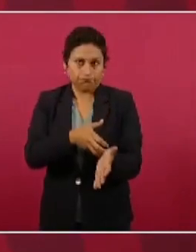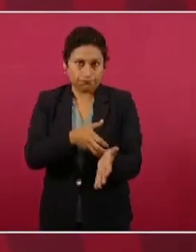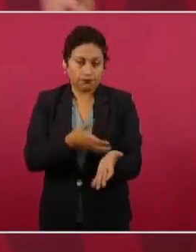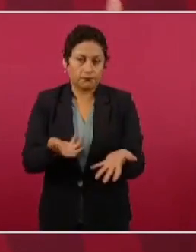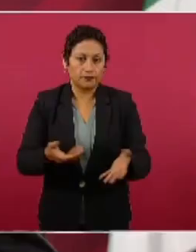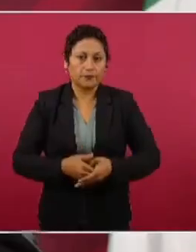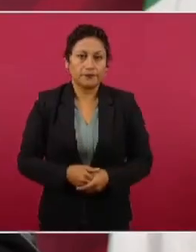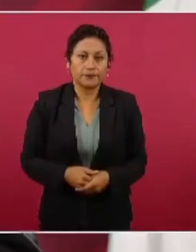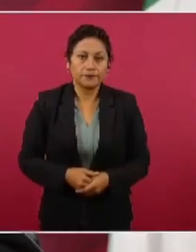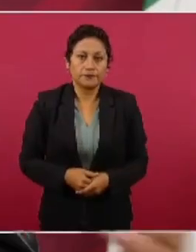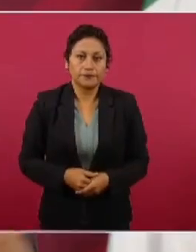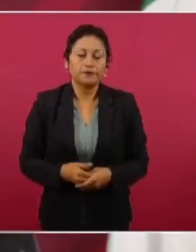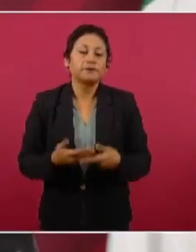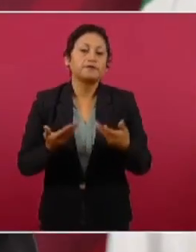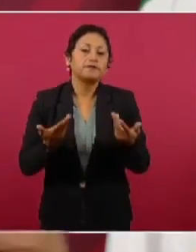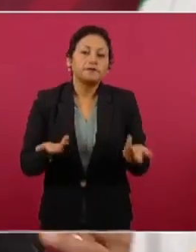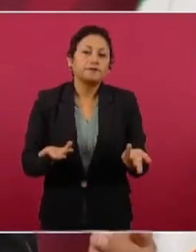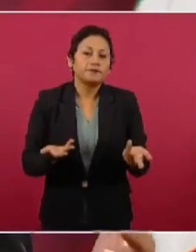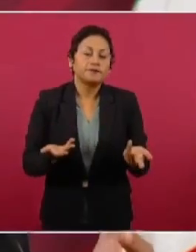dependientemente de